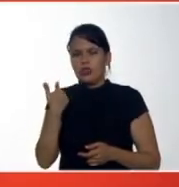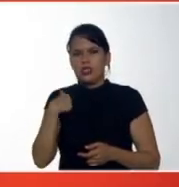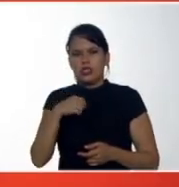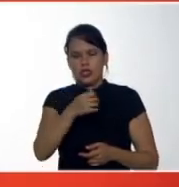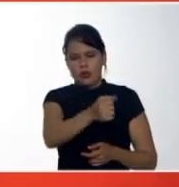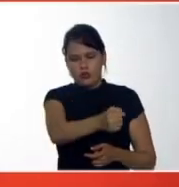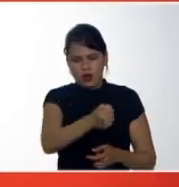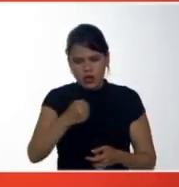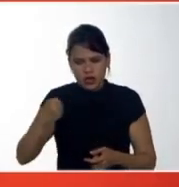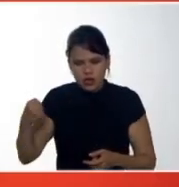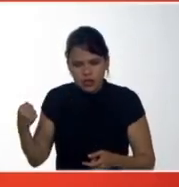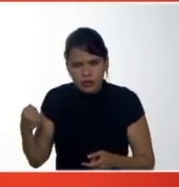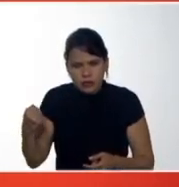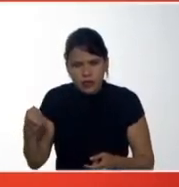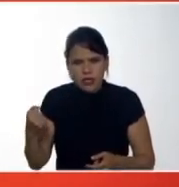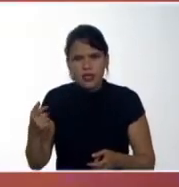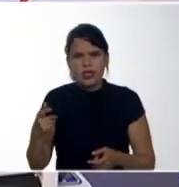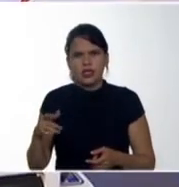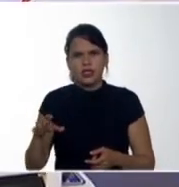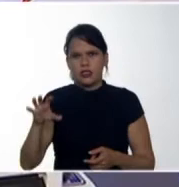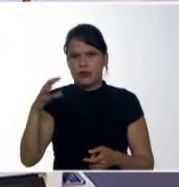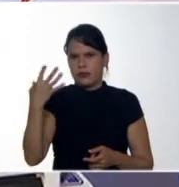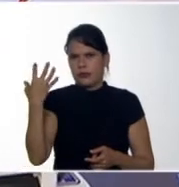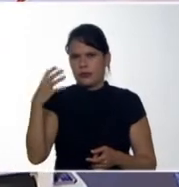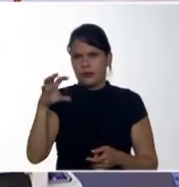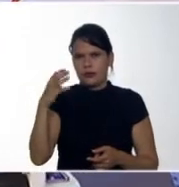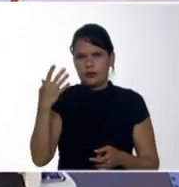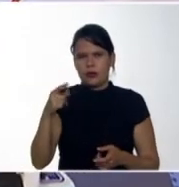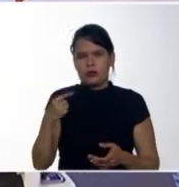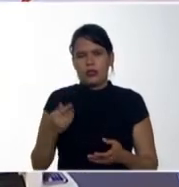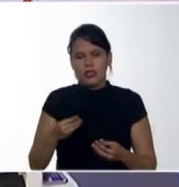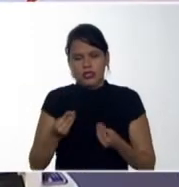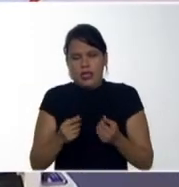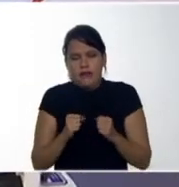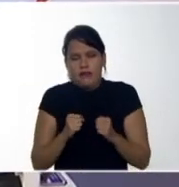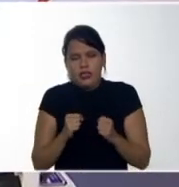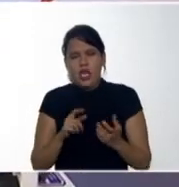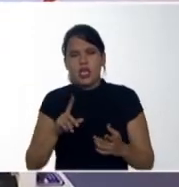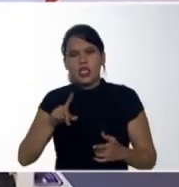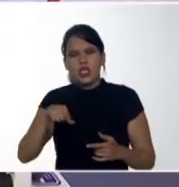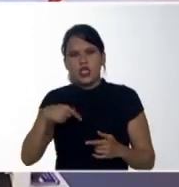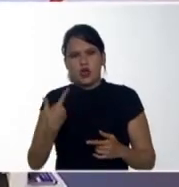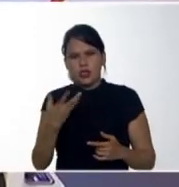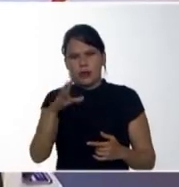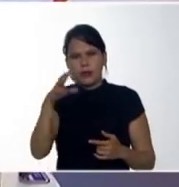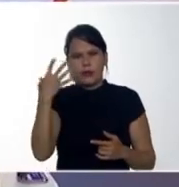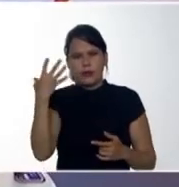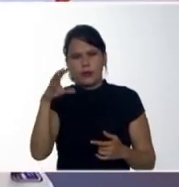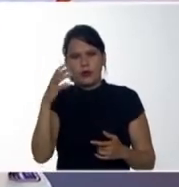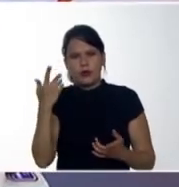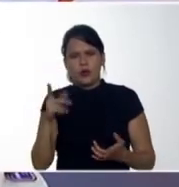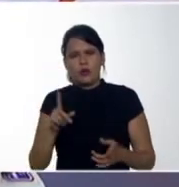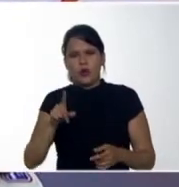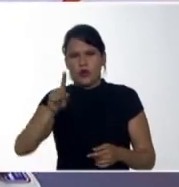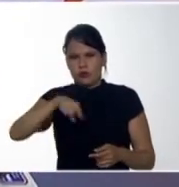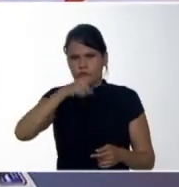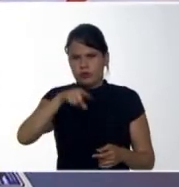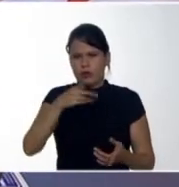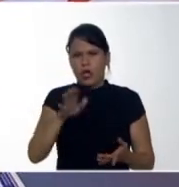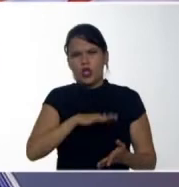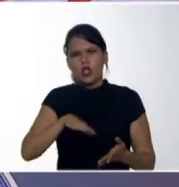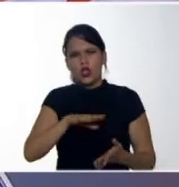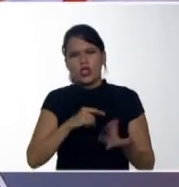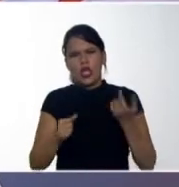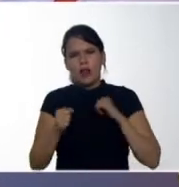traen su ventilador para que se refresquen y otros tipos de ventilaciones o aspas donde